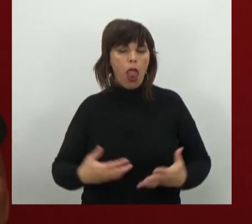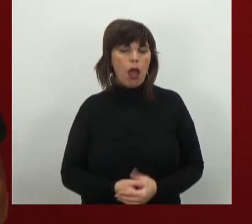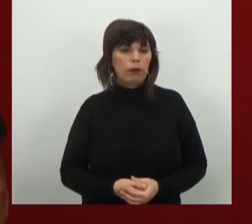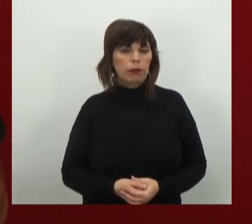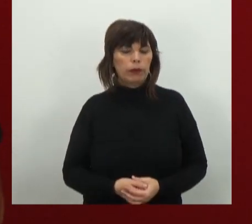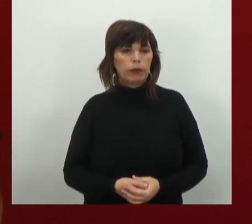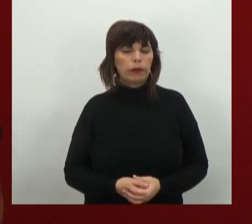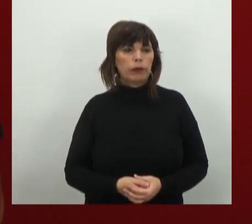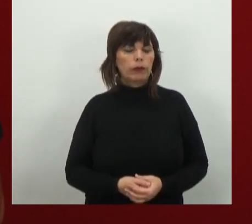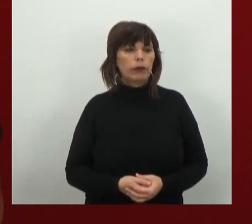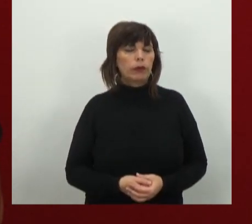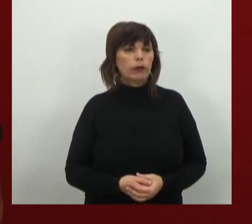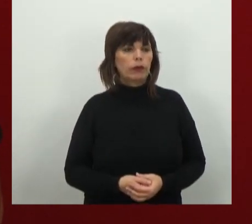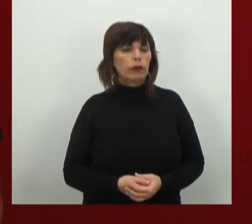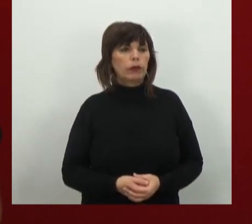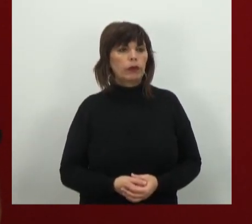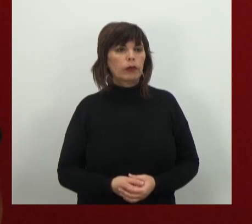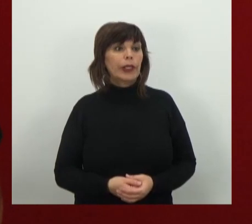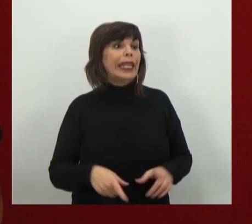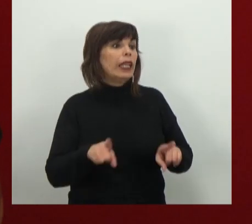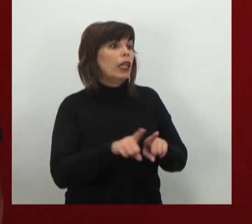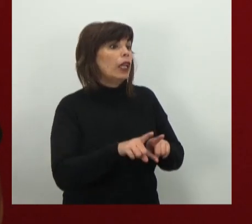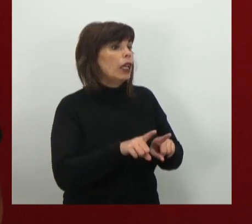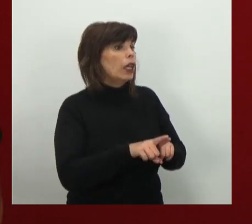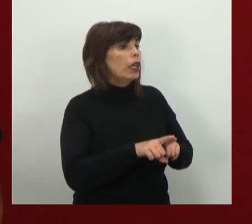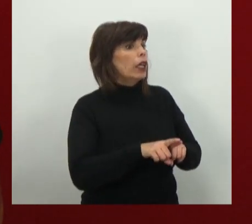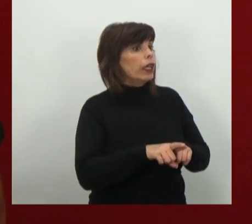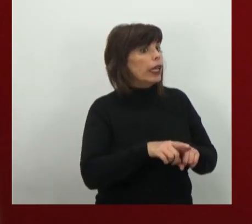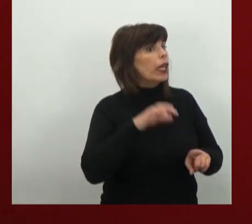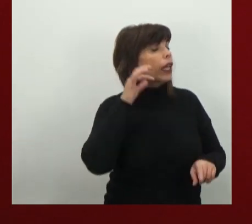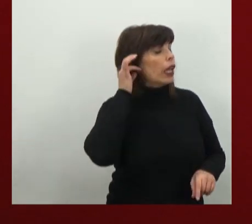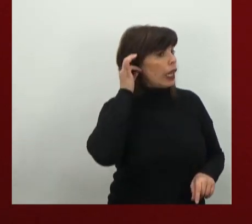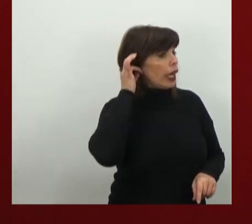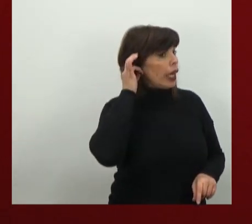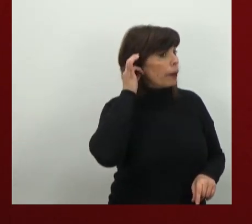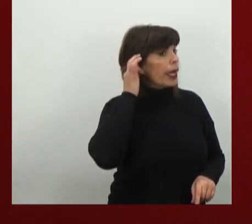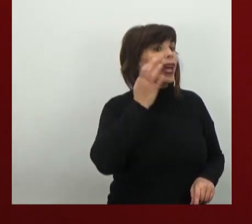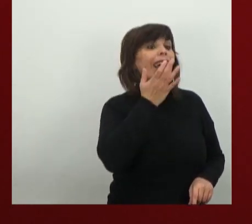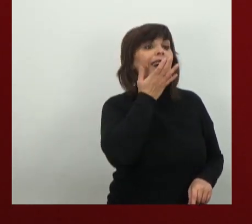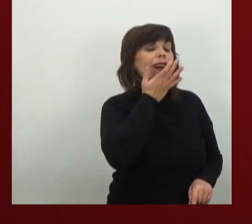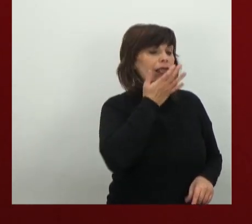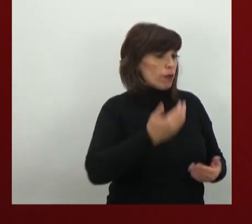Que Marta no estaba distraída de cosas malas. No, sino de cosas buenas.